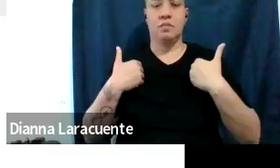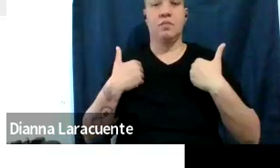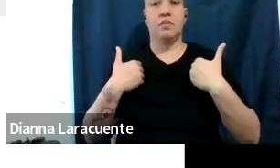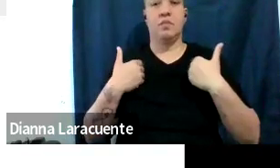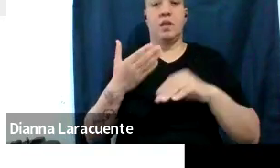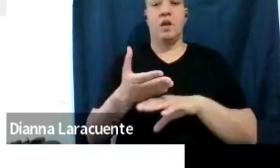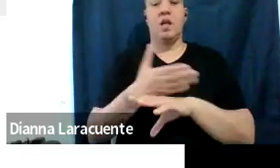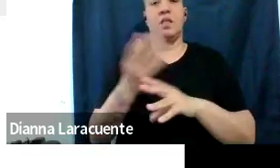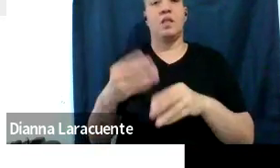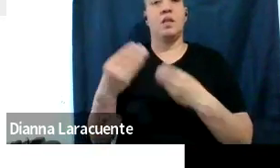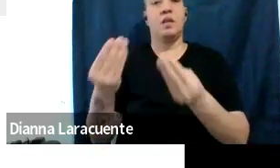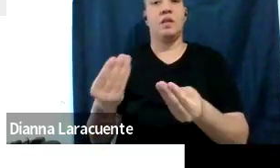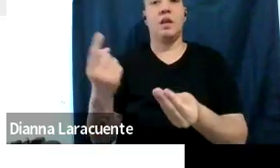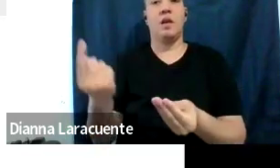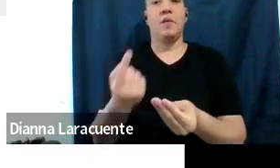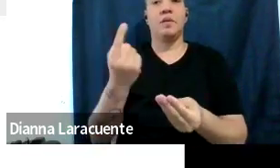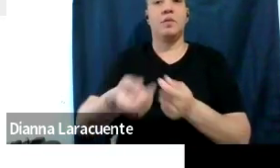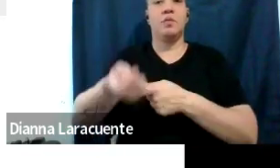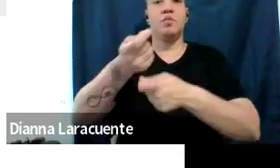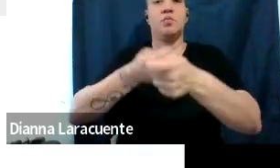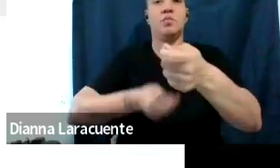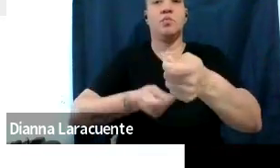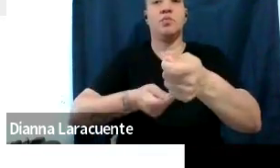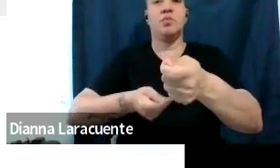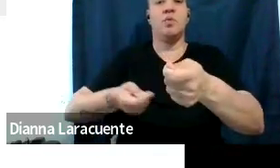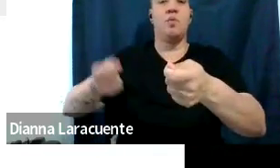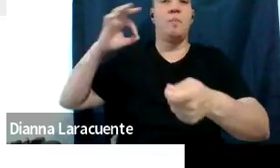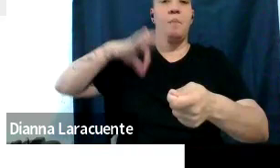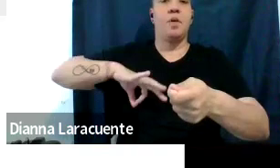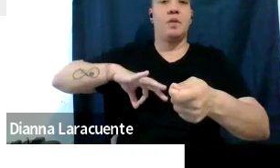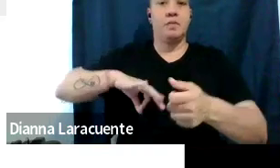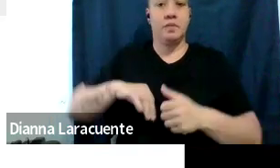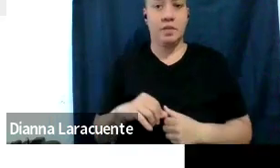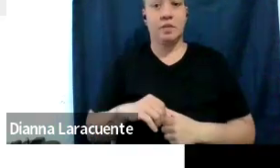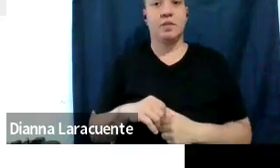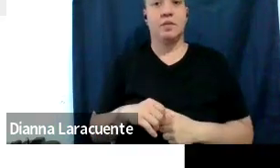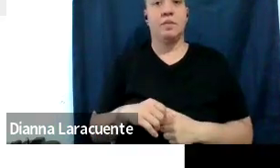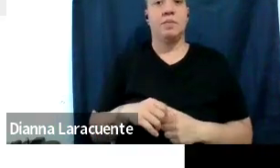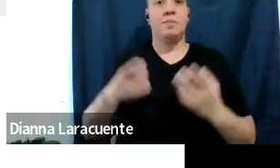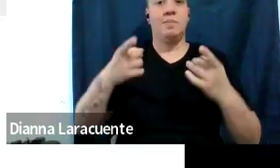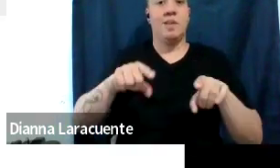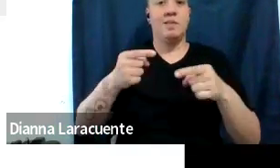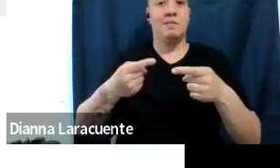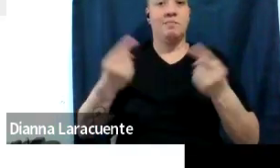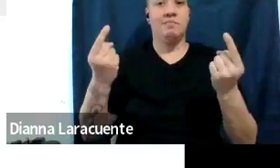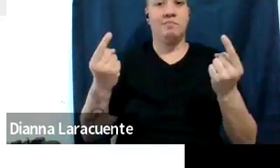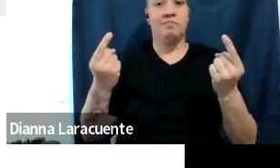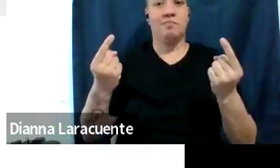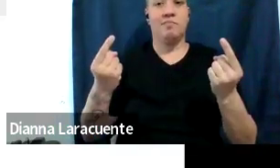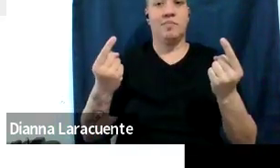de darnos algo que la sustituya con ventaja. Pero va a ocurrir lo contrario.